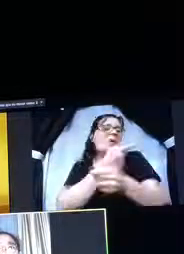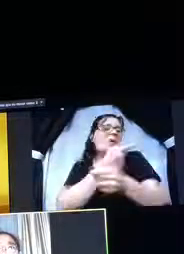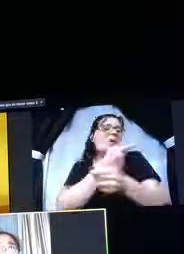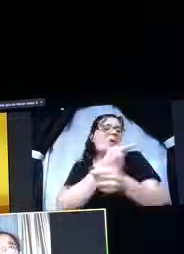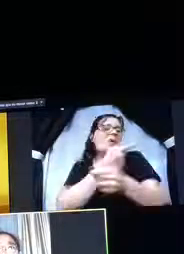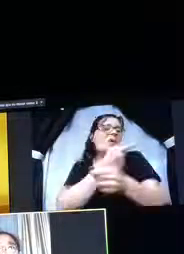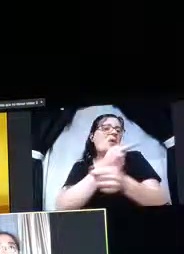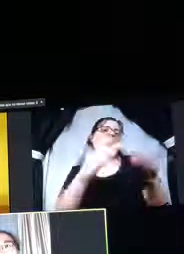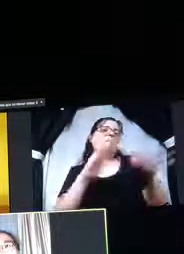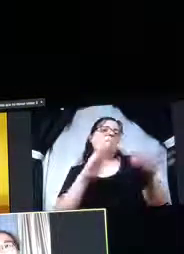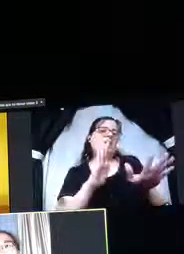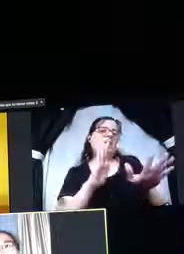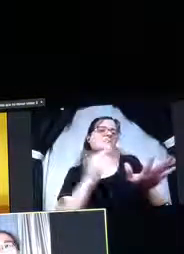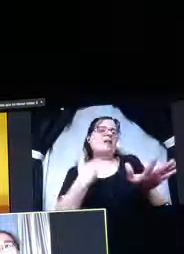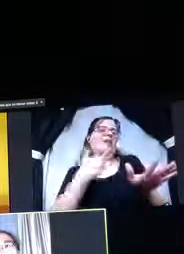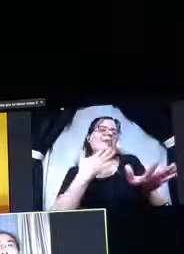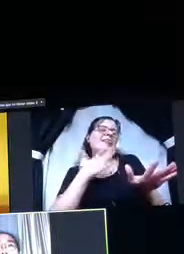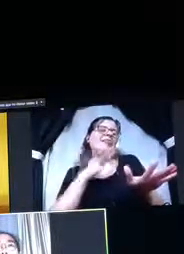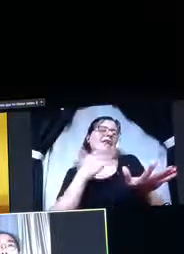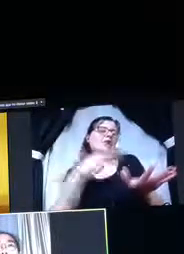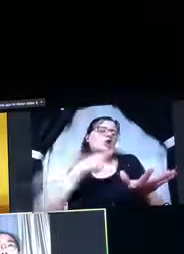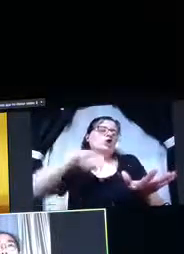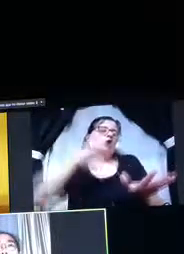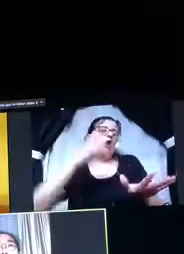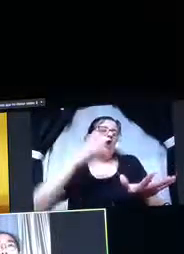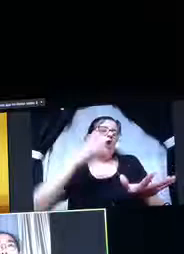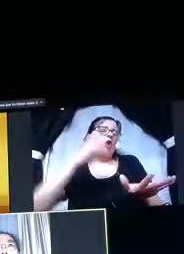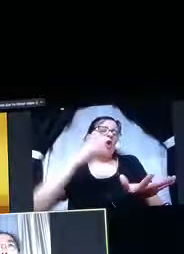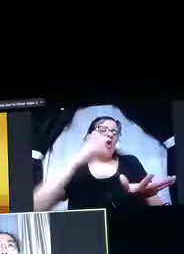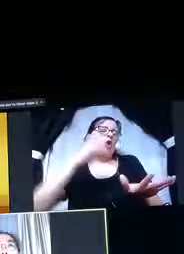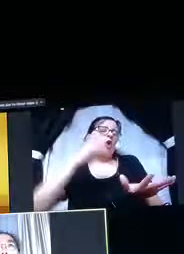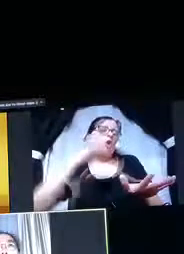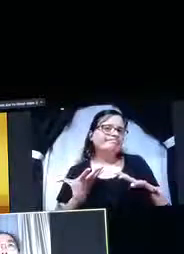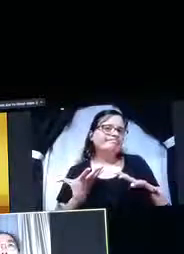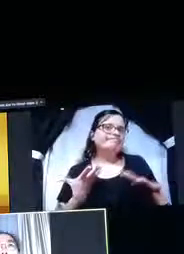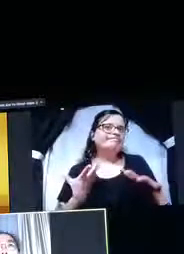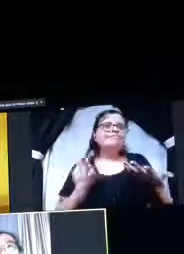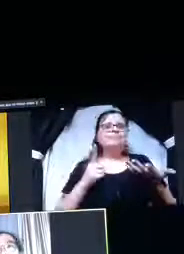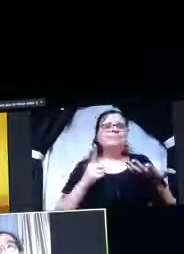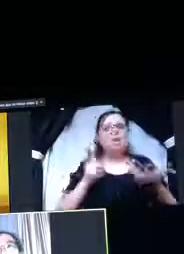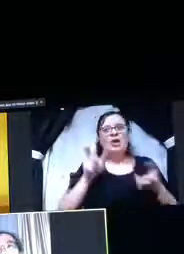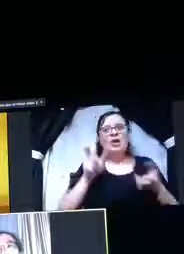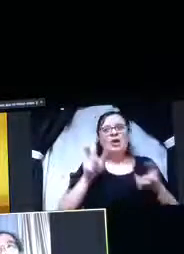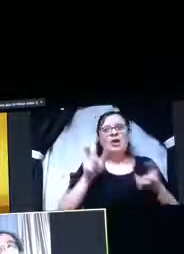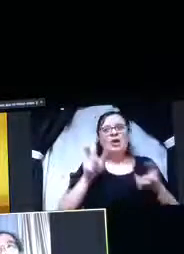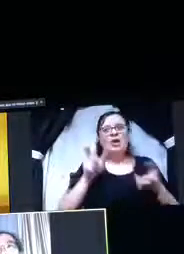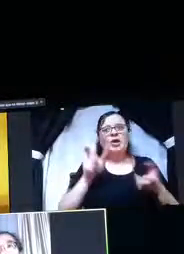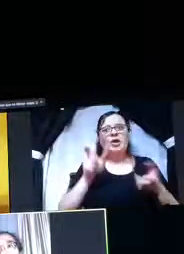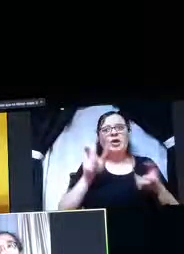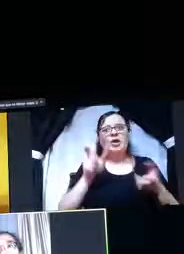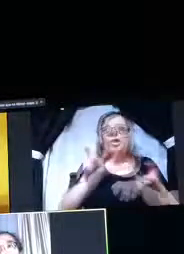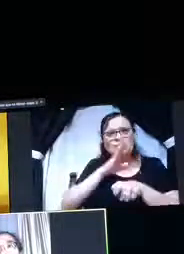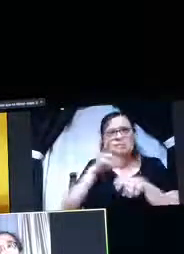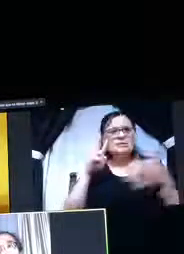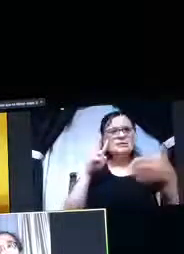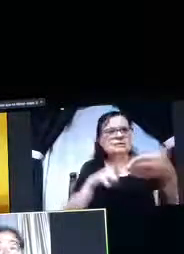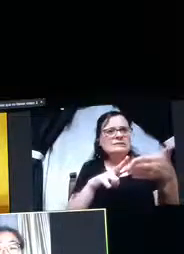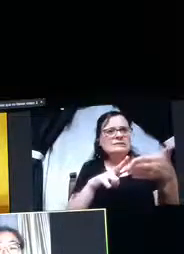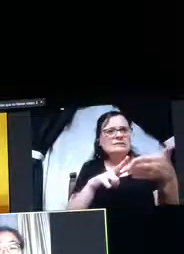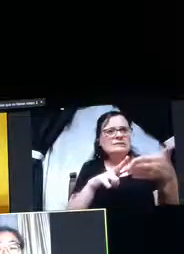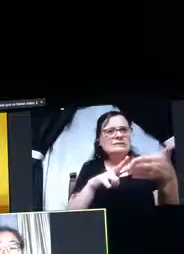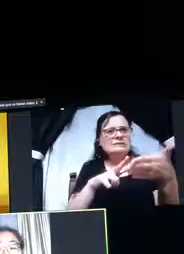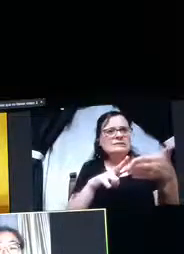intervienen otras formas de expresarse. No me puedo imaginar lo que debe ser tener una dificultad en